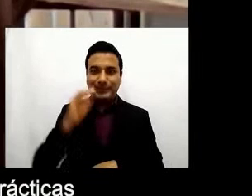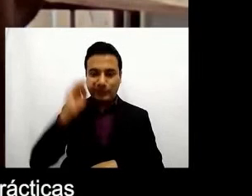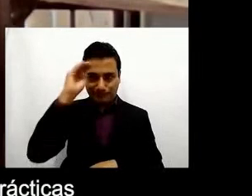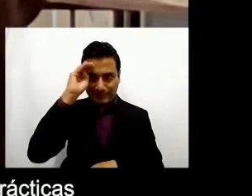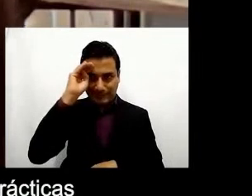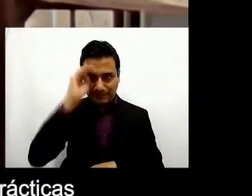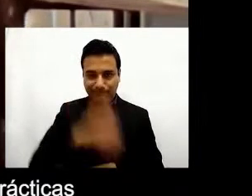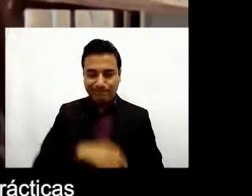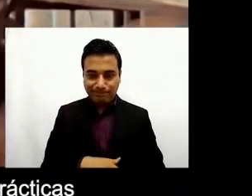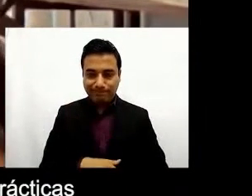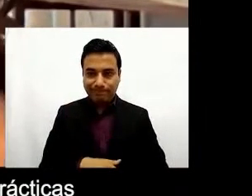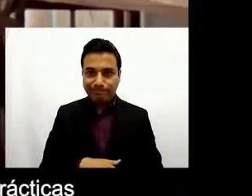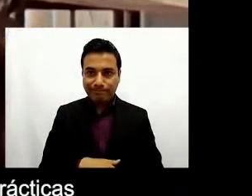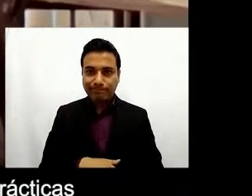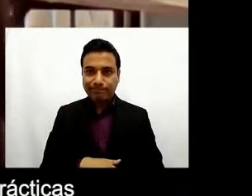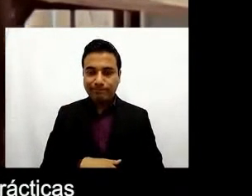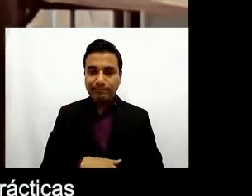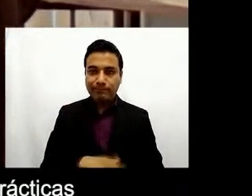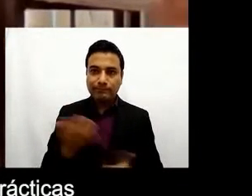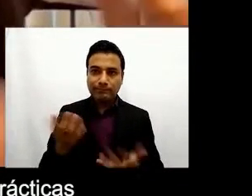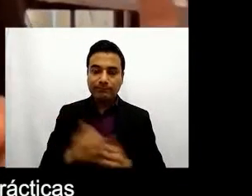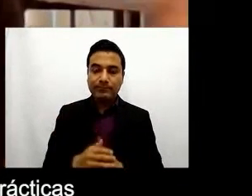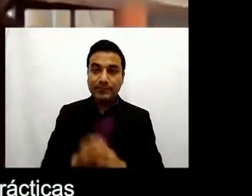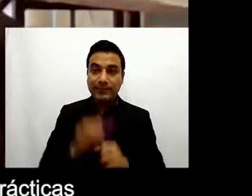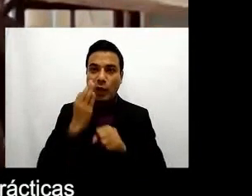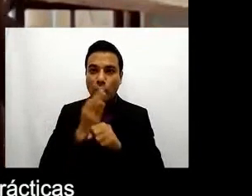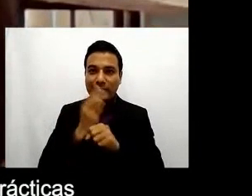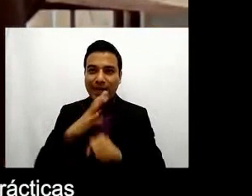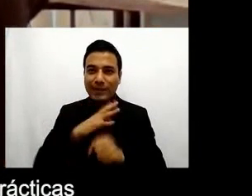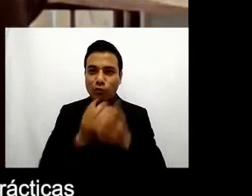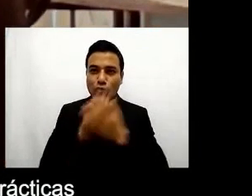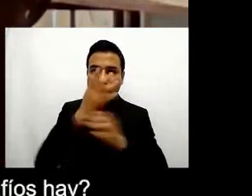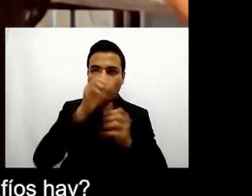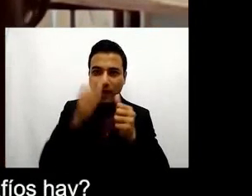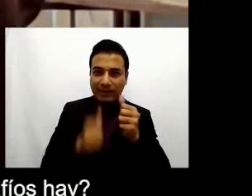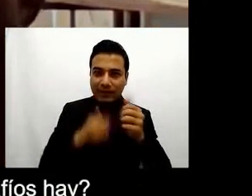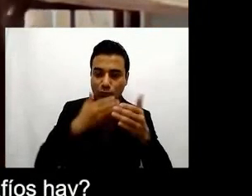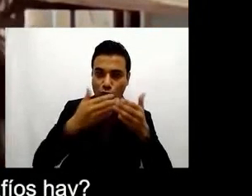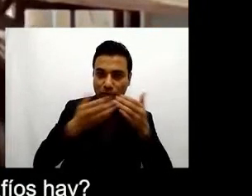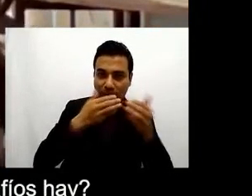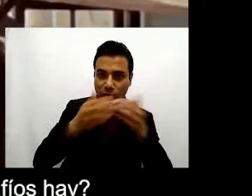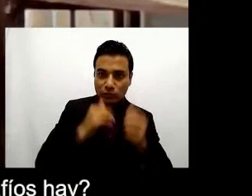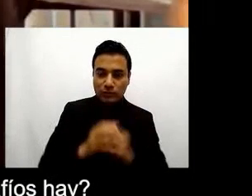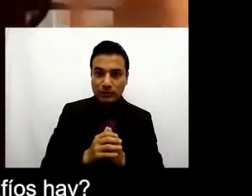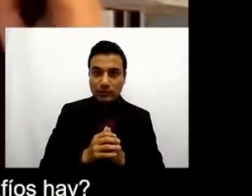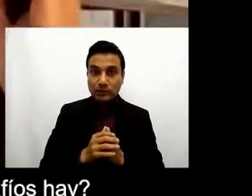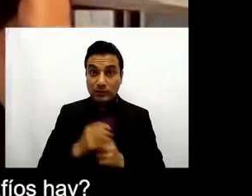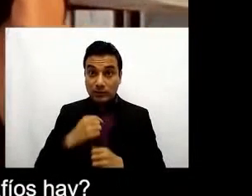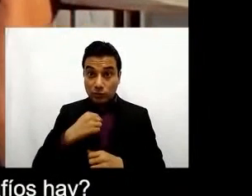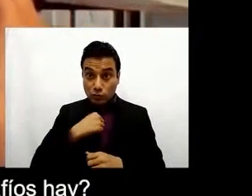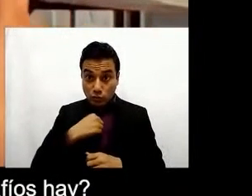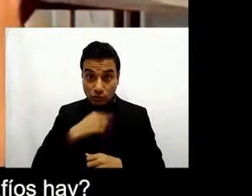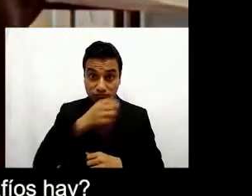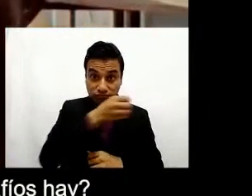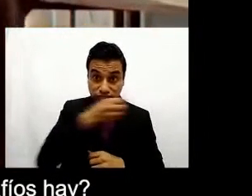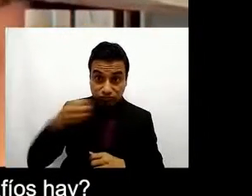las prácticas artísticas contemporáneas a cómo se gestionan otras expresiones